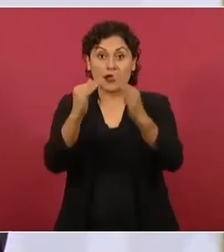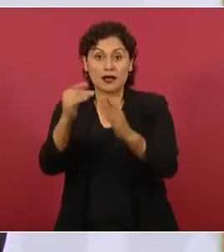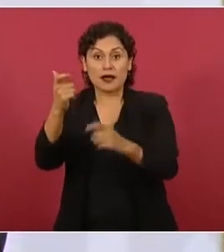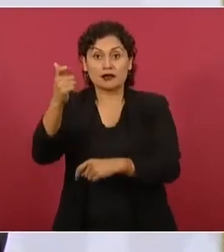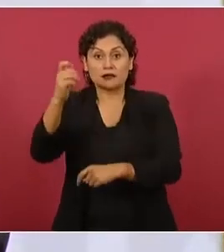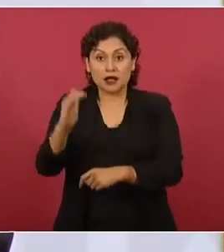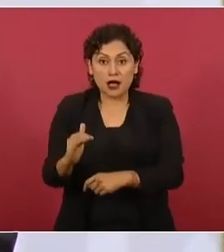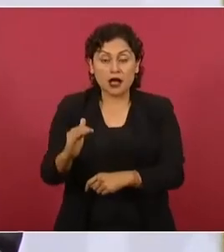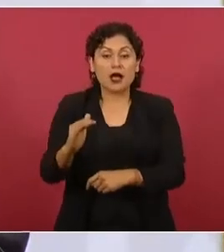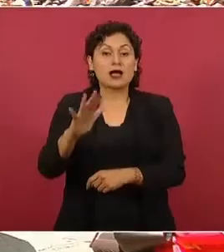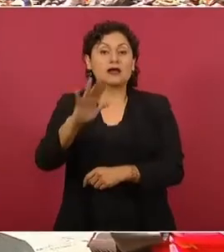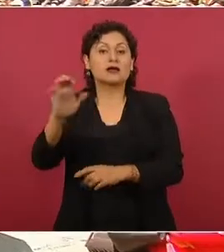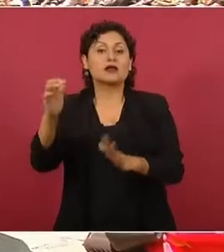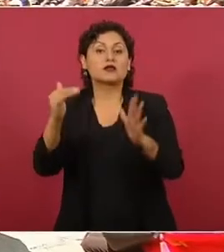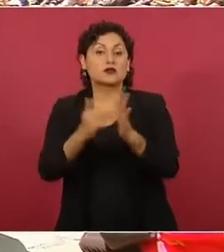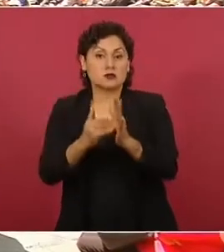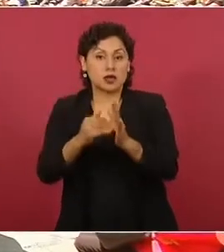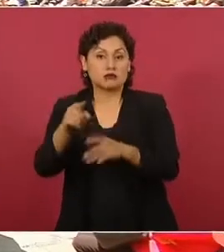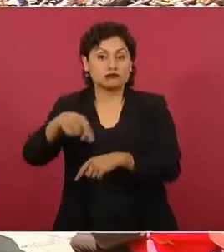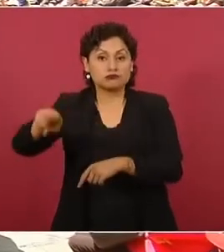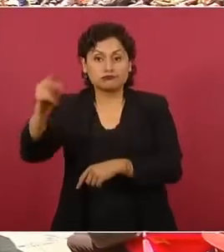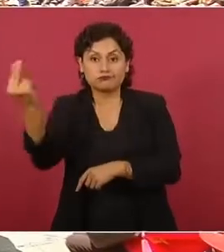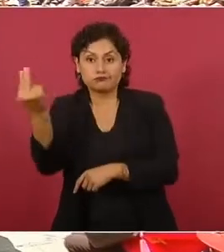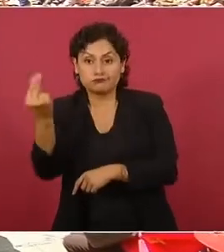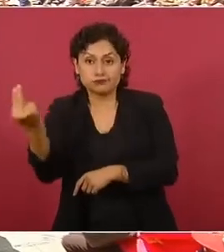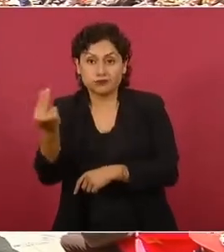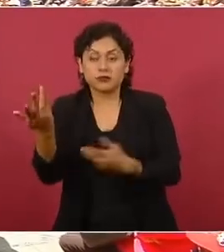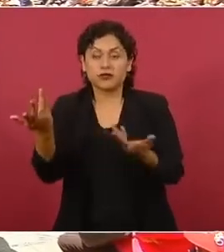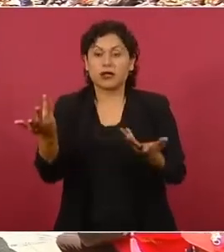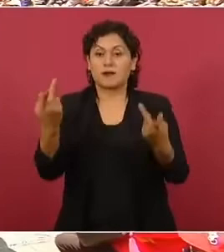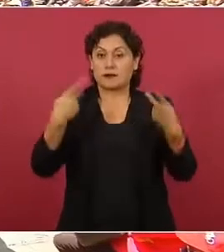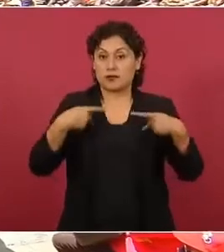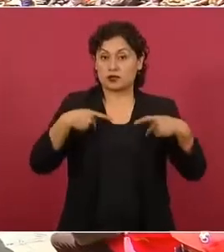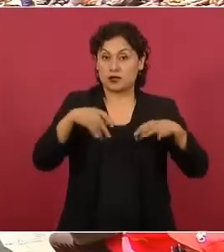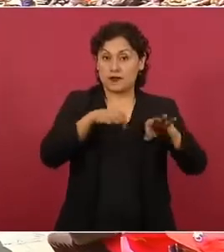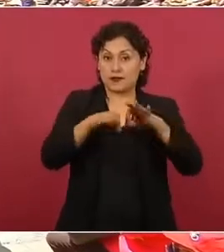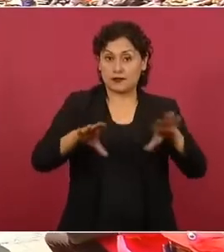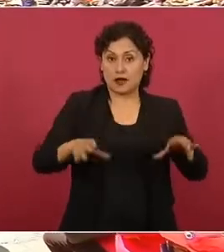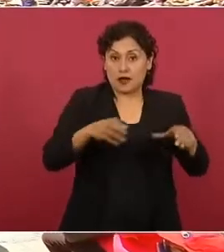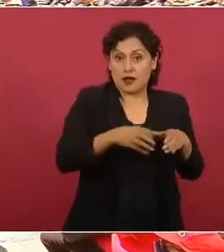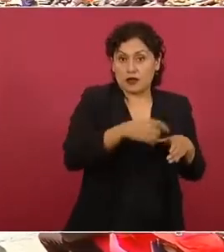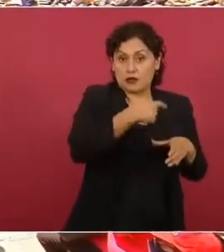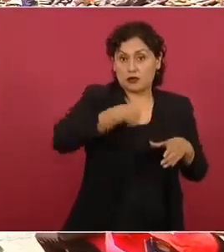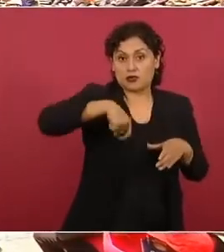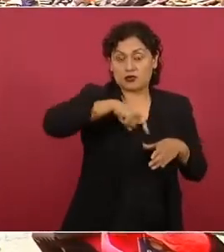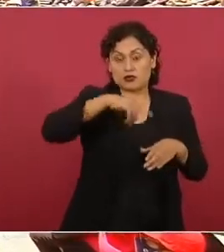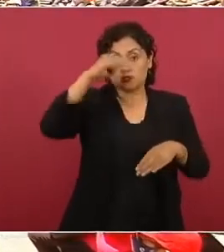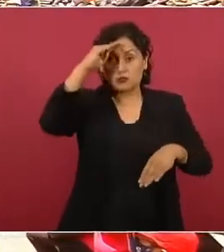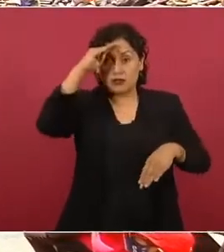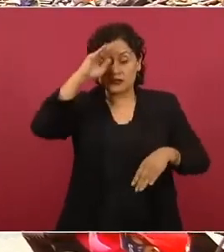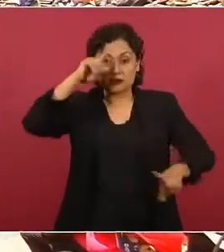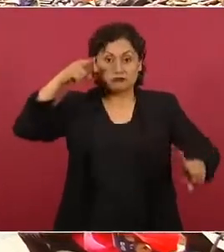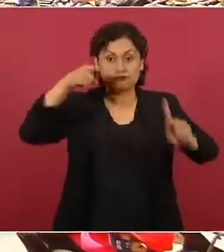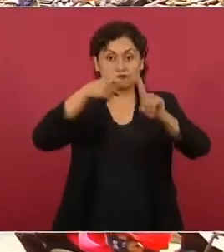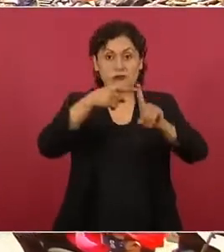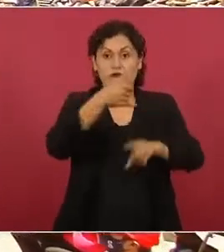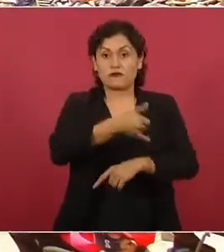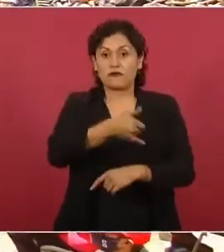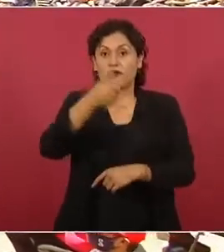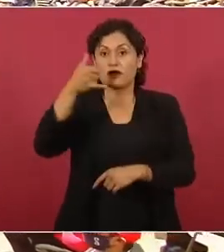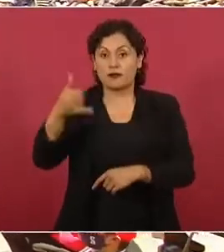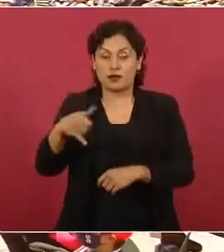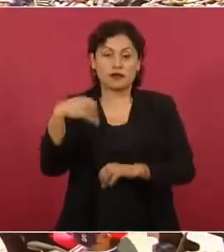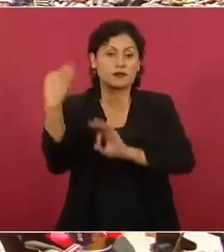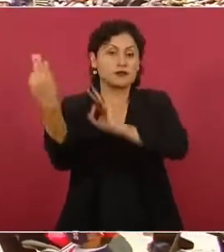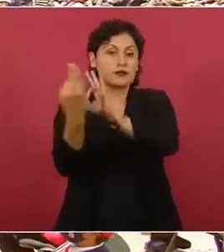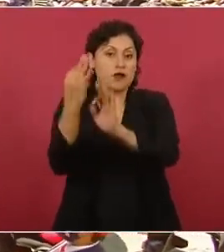a los 500,000 pesos. Para el sector de los trabajadores, el objetivo central de Infonavit de cara a las próximas décadas